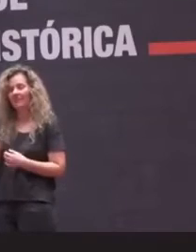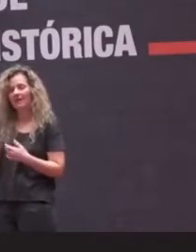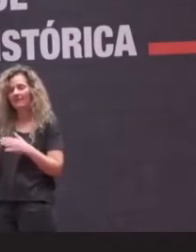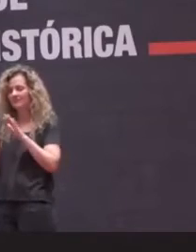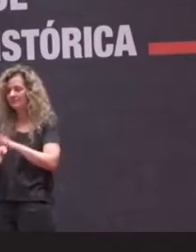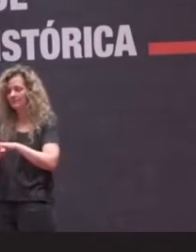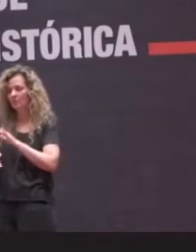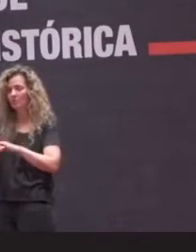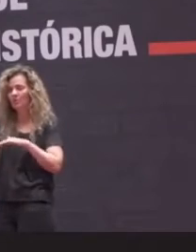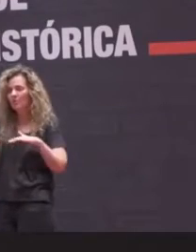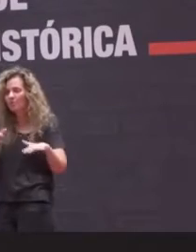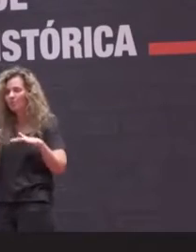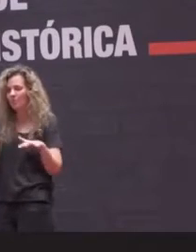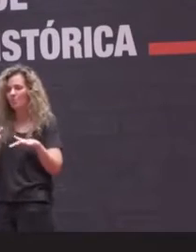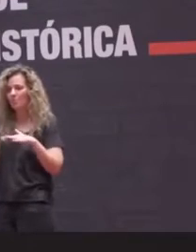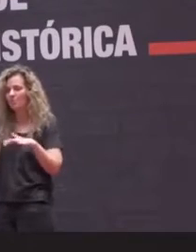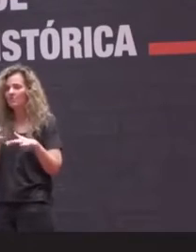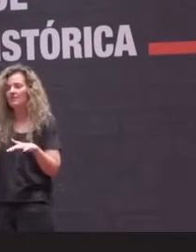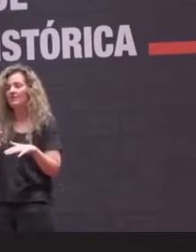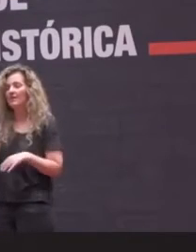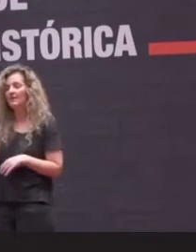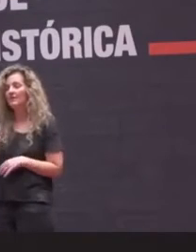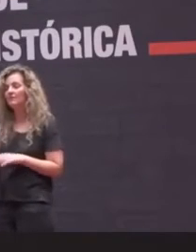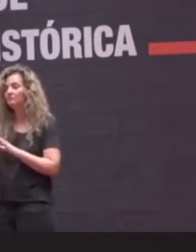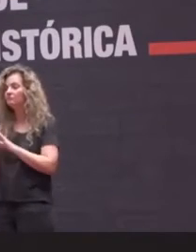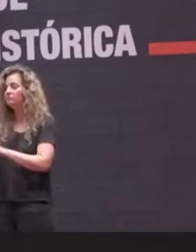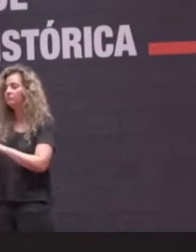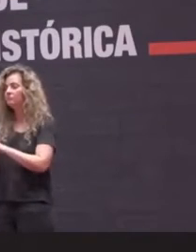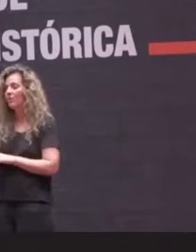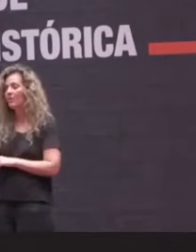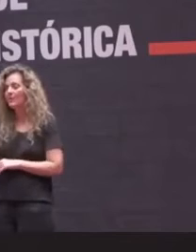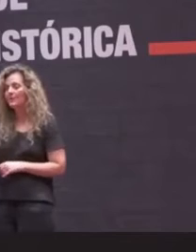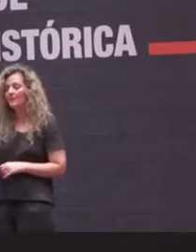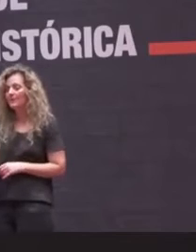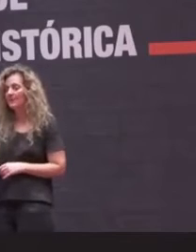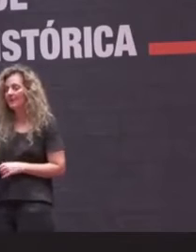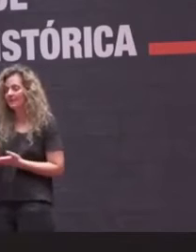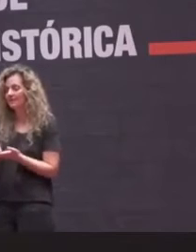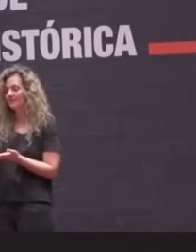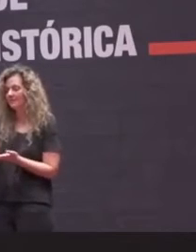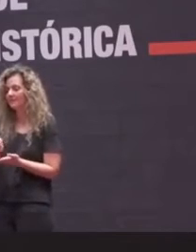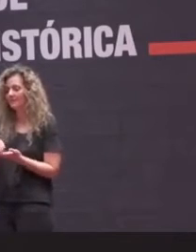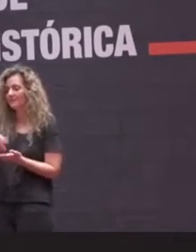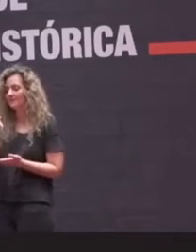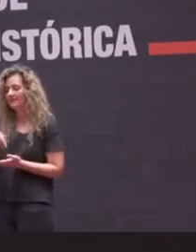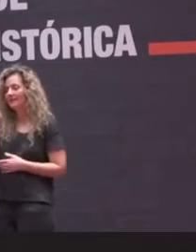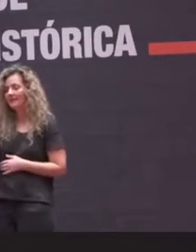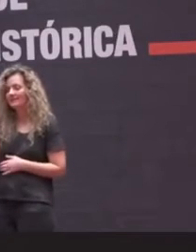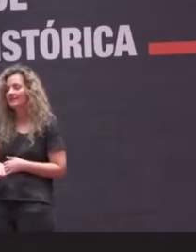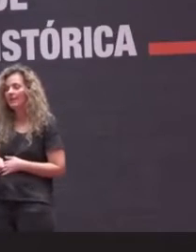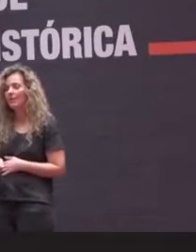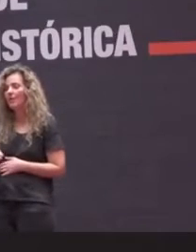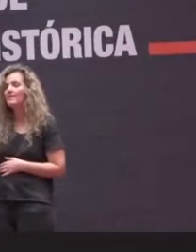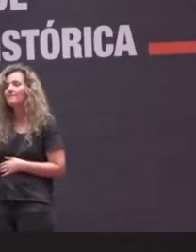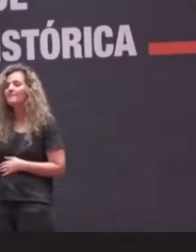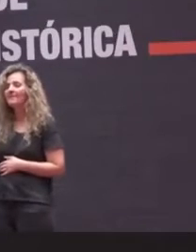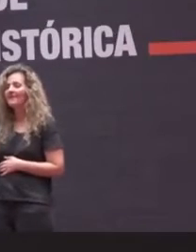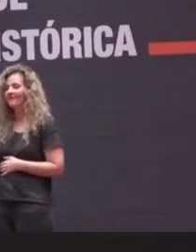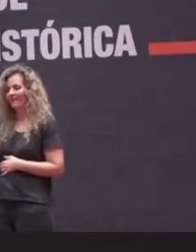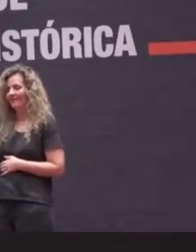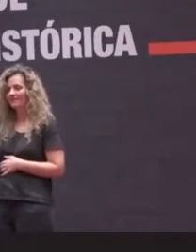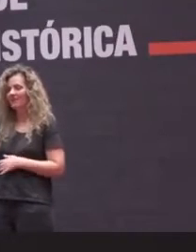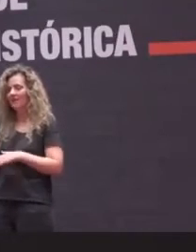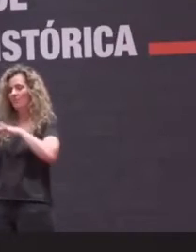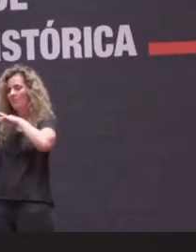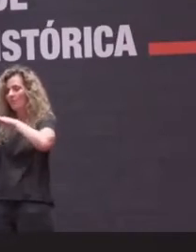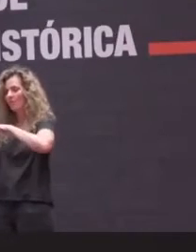hai que seguir, porque fruto, e na sentencia así o di, parte das consideracións que fai a sentencia teñen moito que ver coa movilización que houve